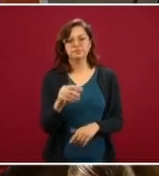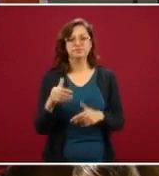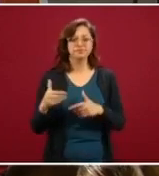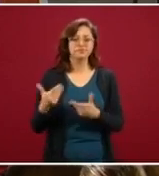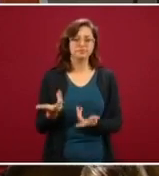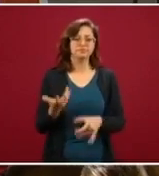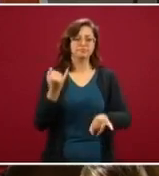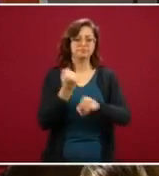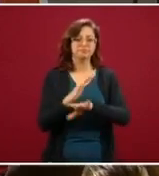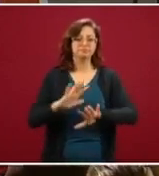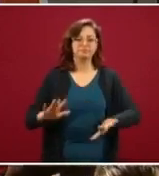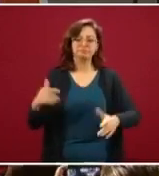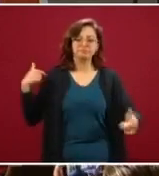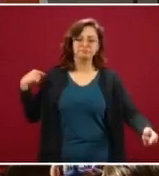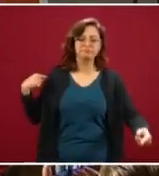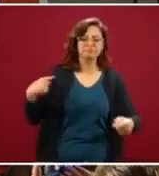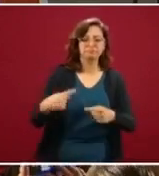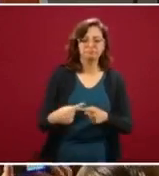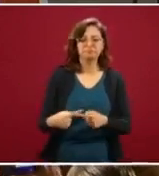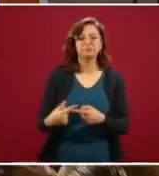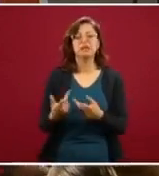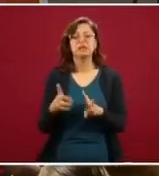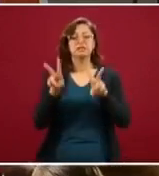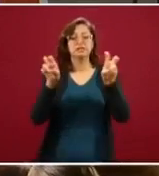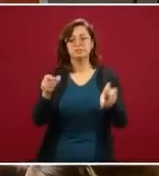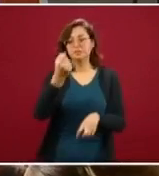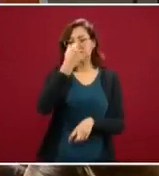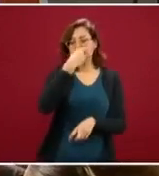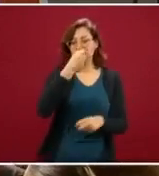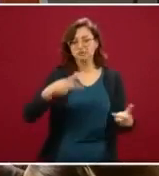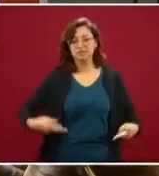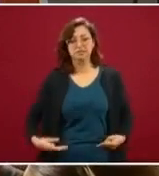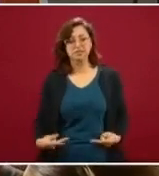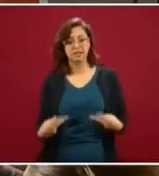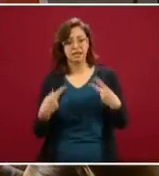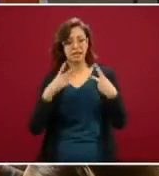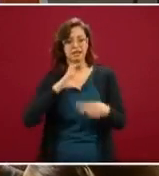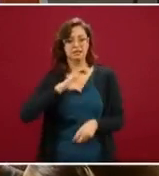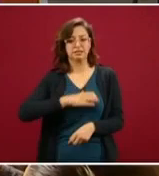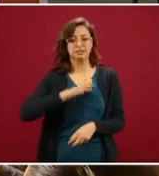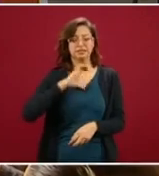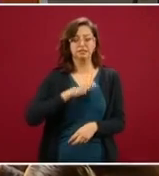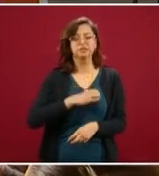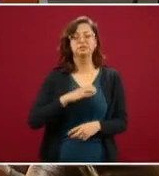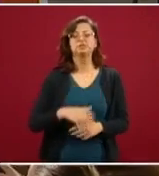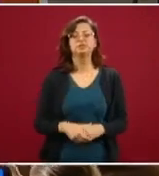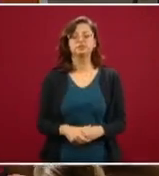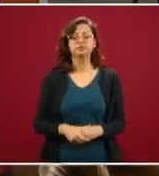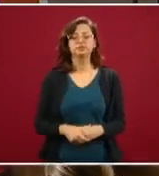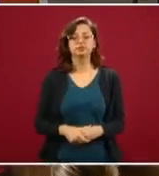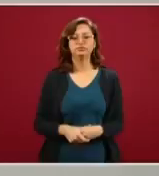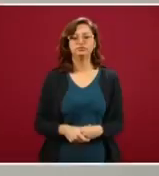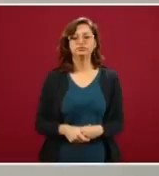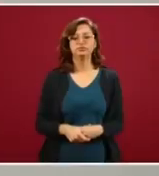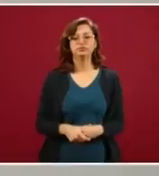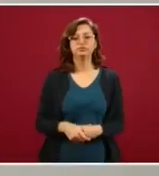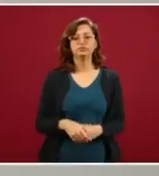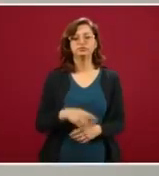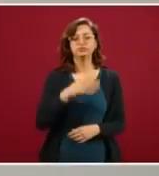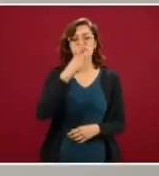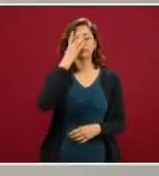informando: los medicamentos oncológicos, los medicamentos contra el cáncer en México